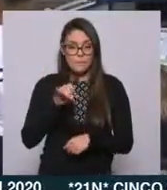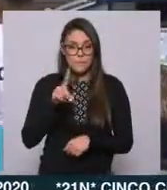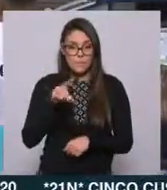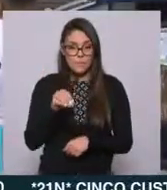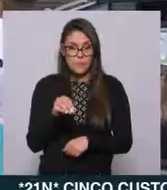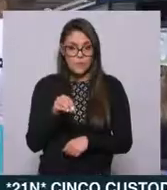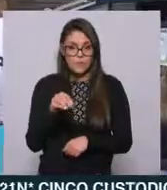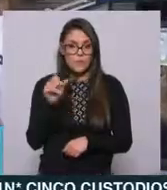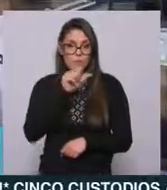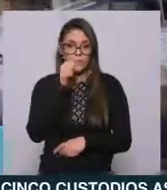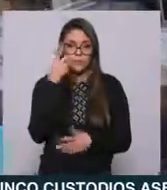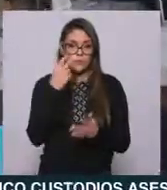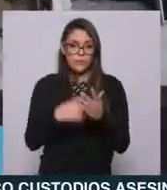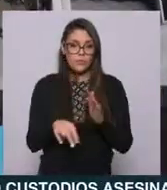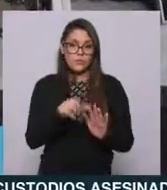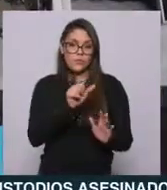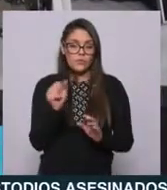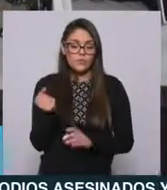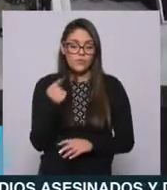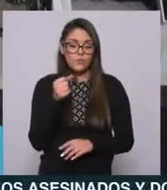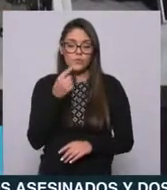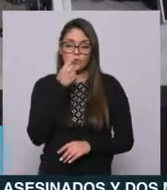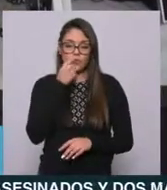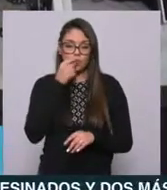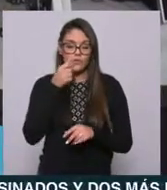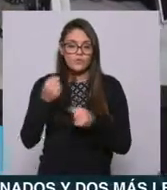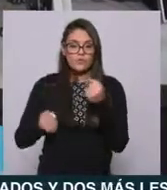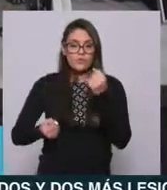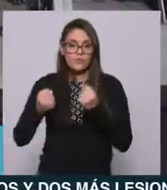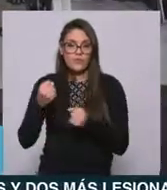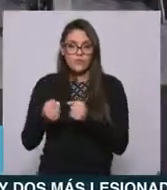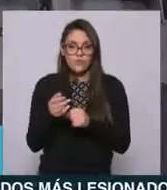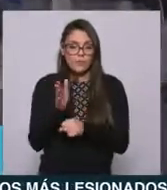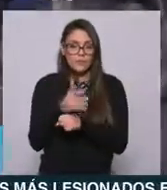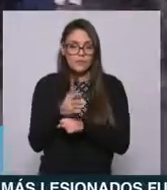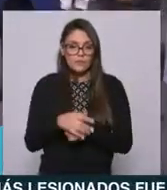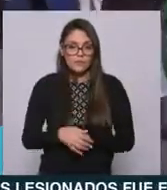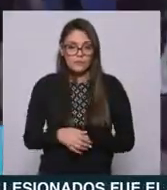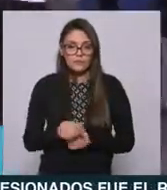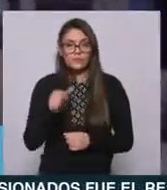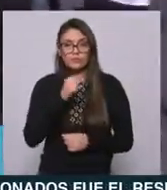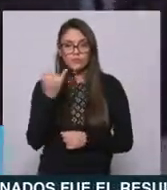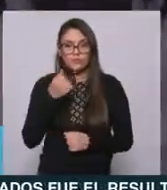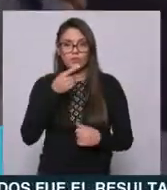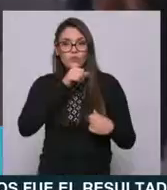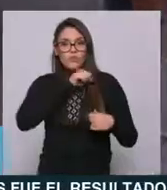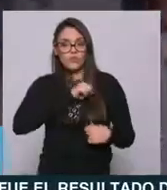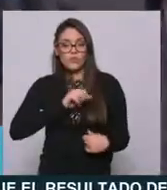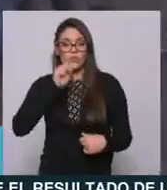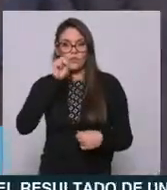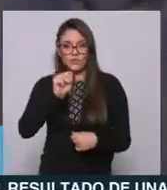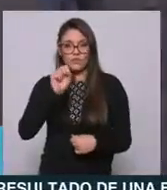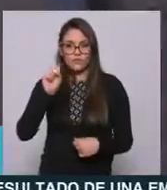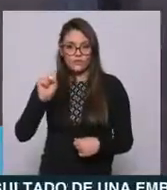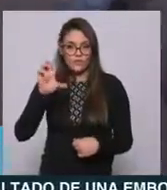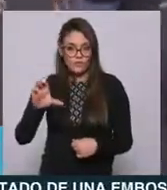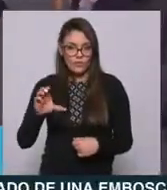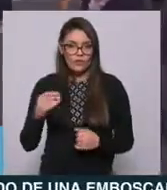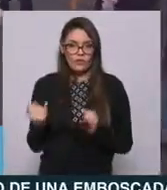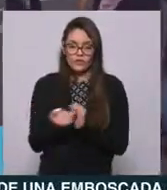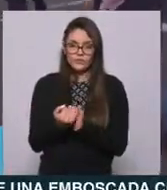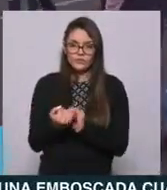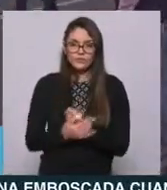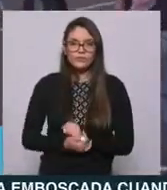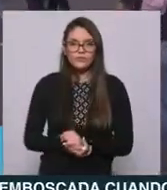2.707 patrullas y además se instaló un puesto de mando por parte de la Secretaría de Seguridad Ciudadana. Tuvimos